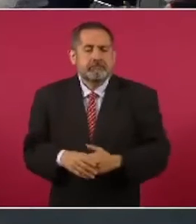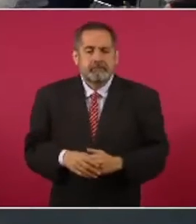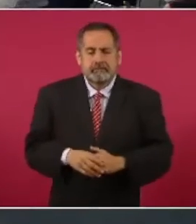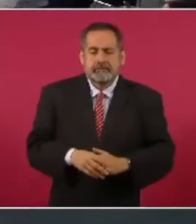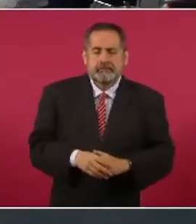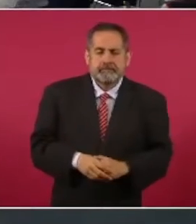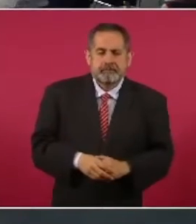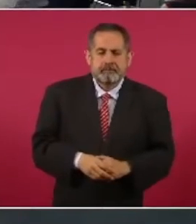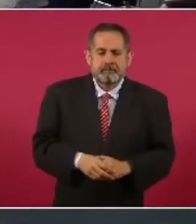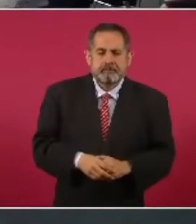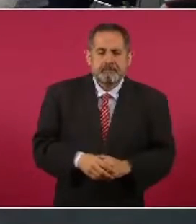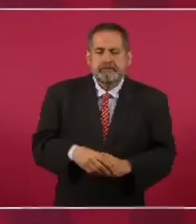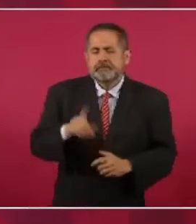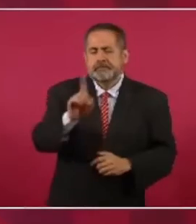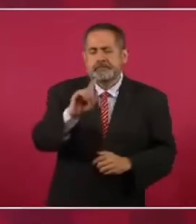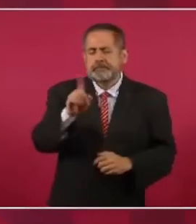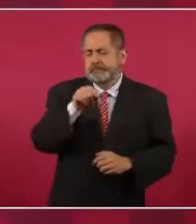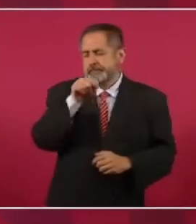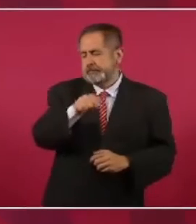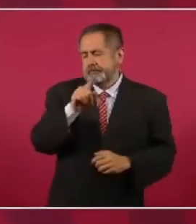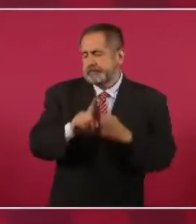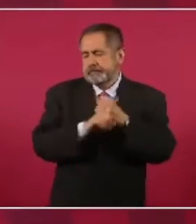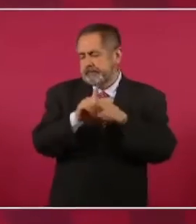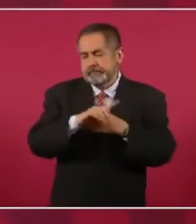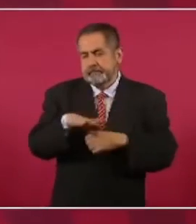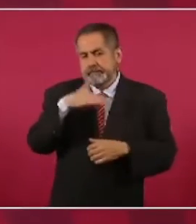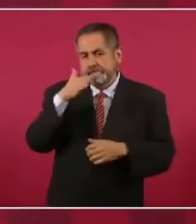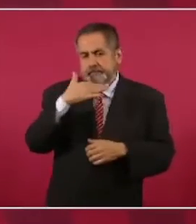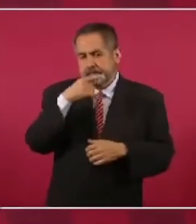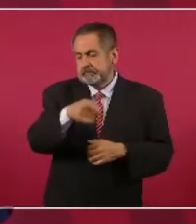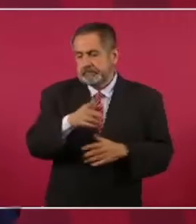es la corrupción